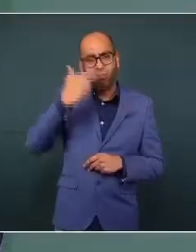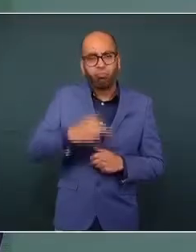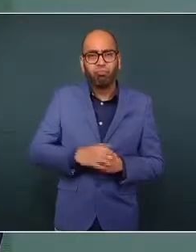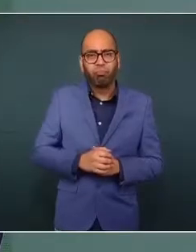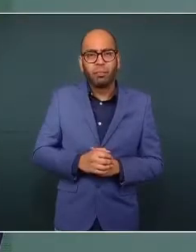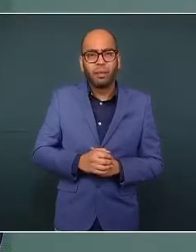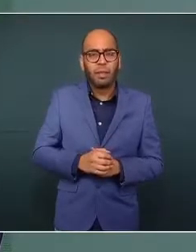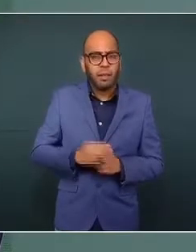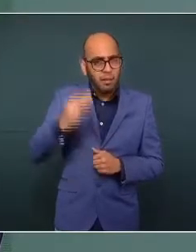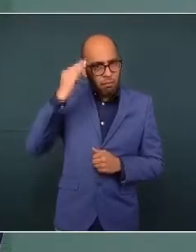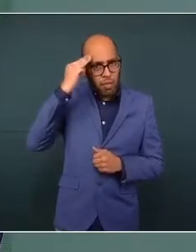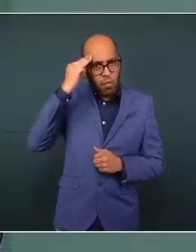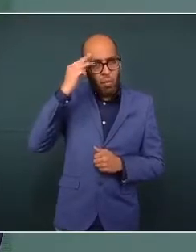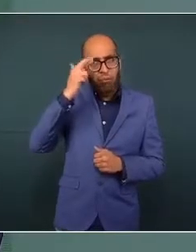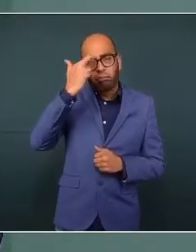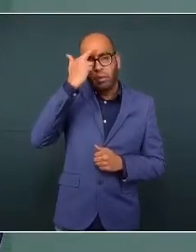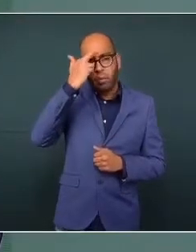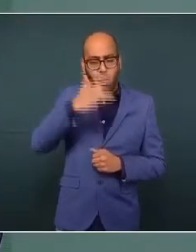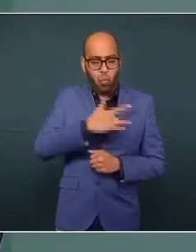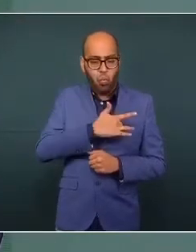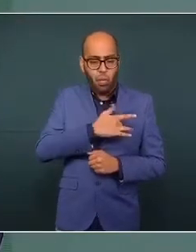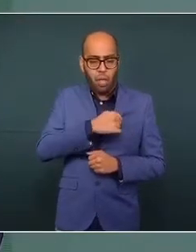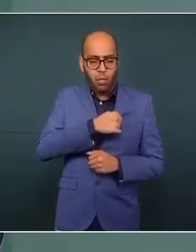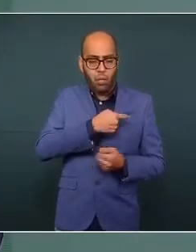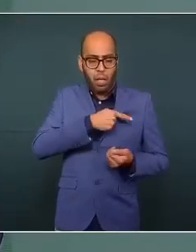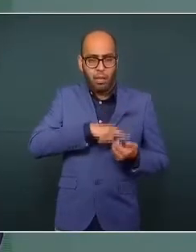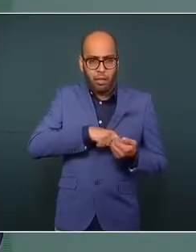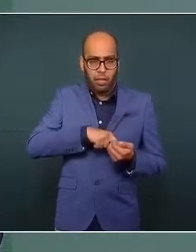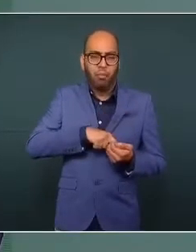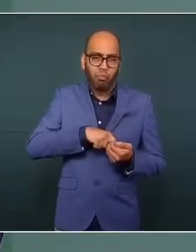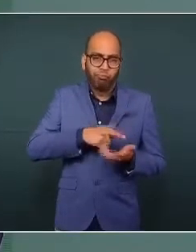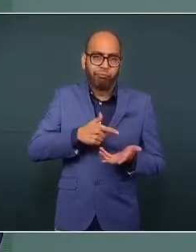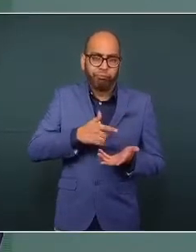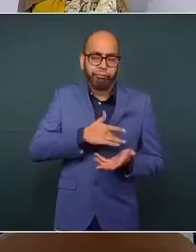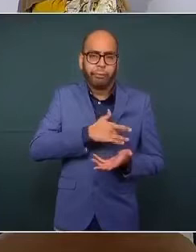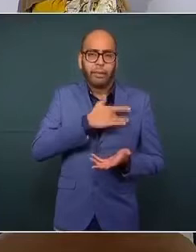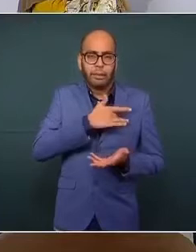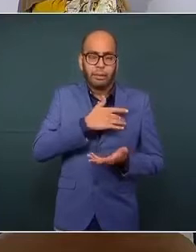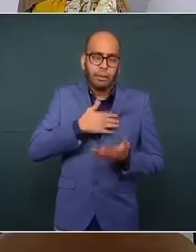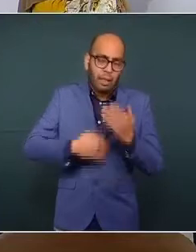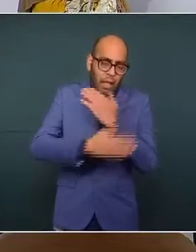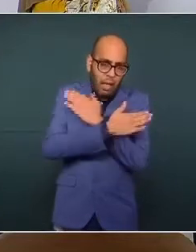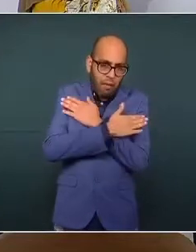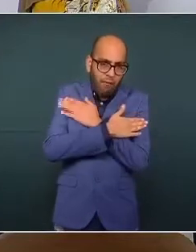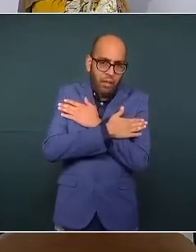en mi memoria y también en mi corazón. Entonces, mandarles un abrazo.